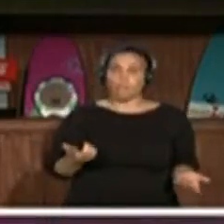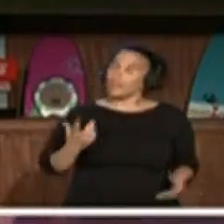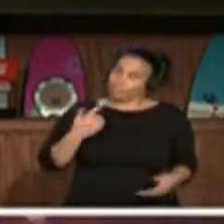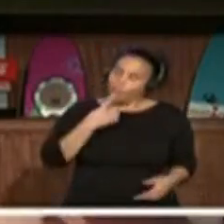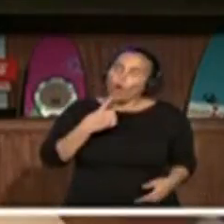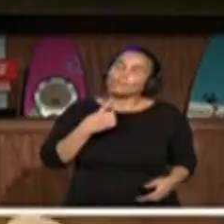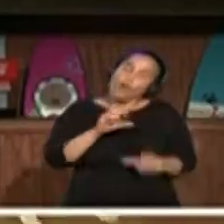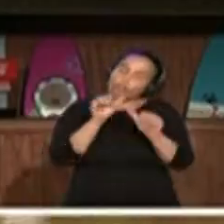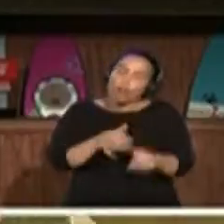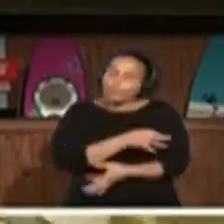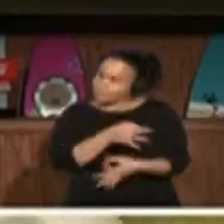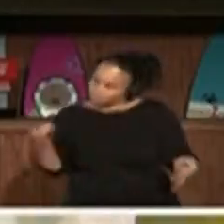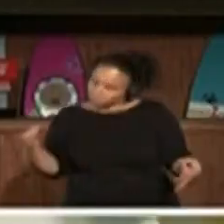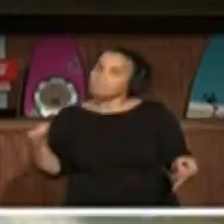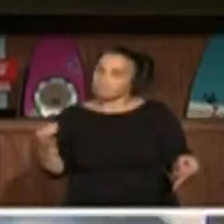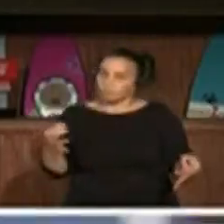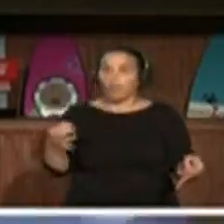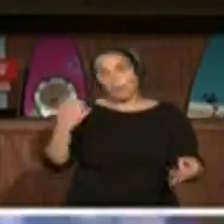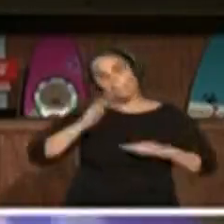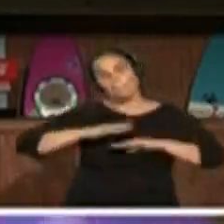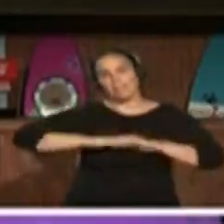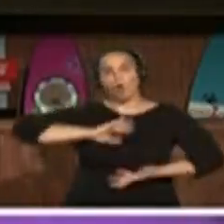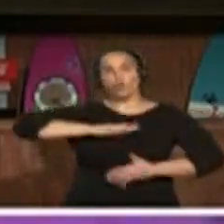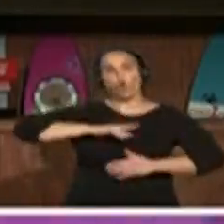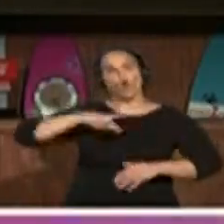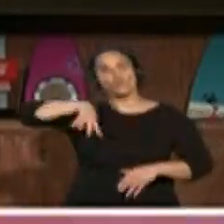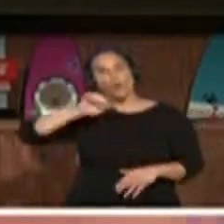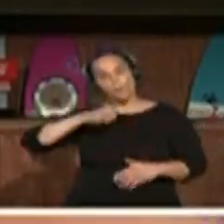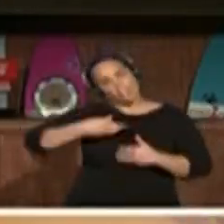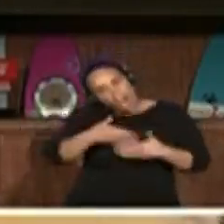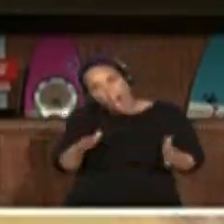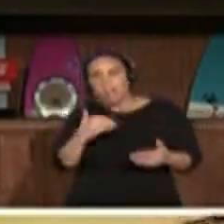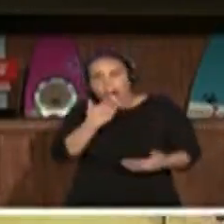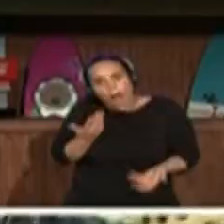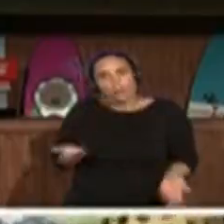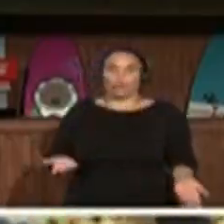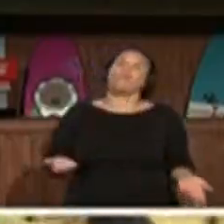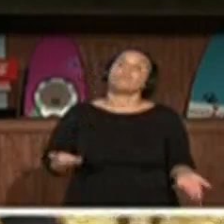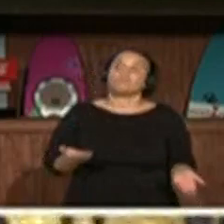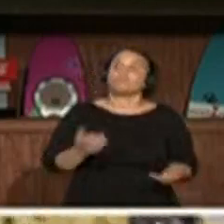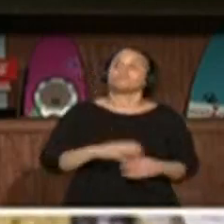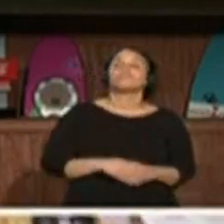elegancia, mamones al menos abran el pion con humancia.